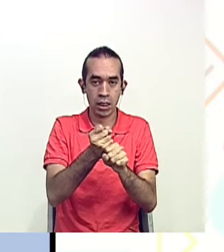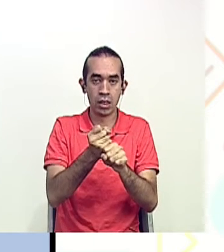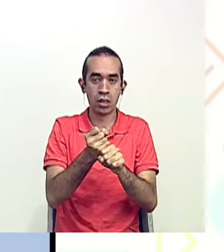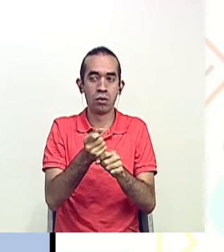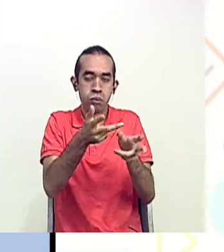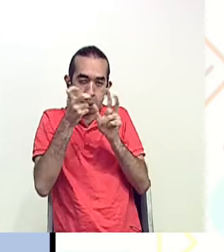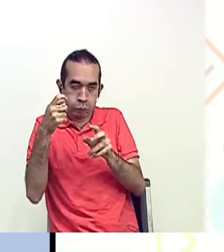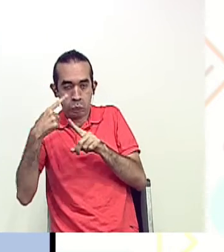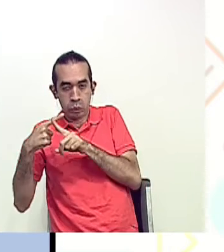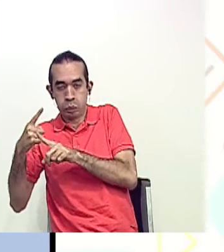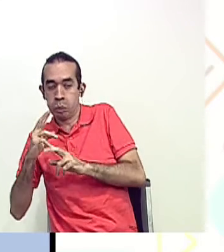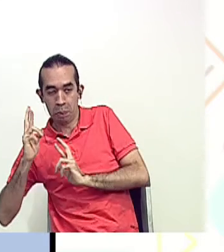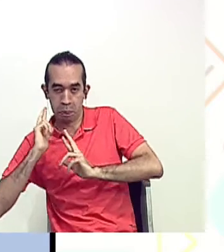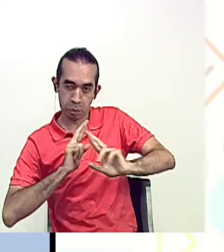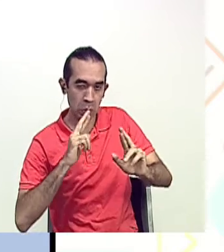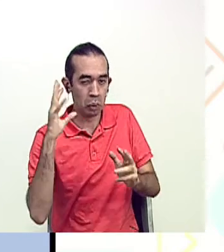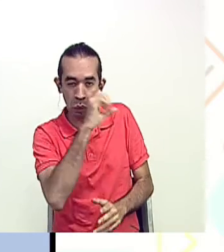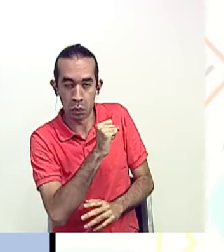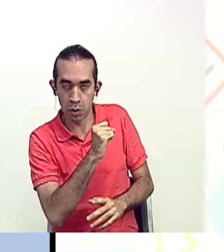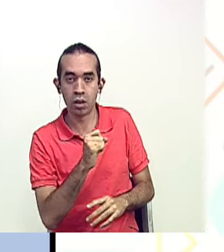obtendremos la expresión